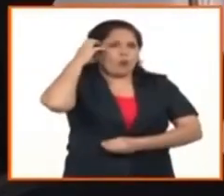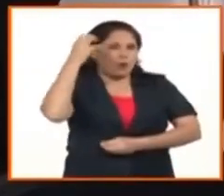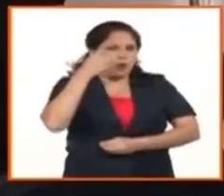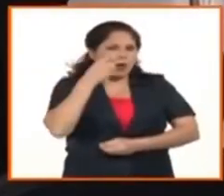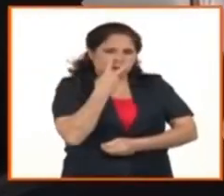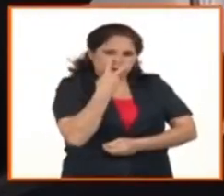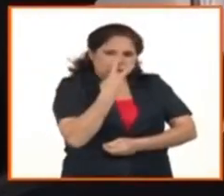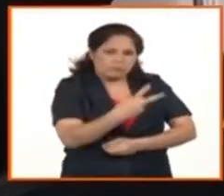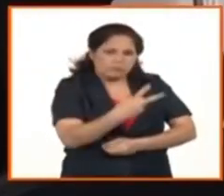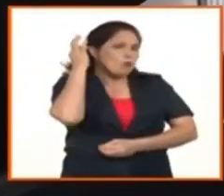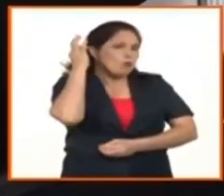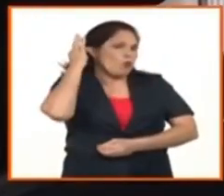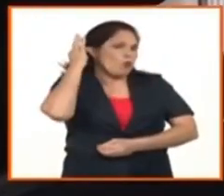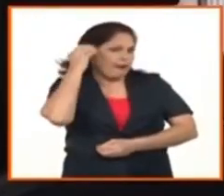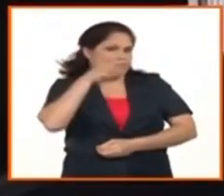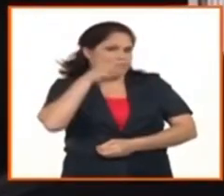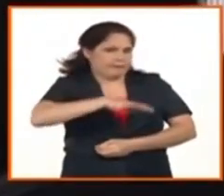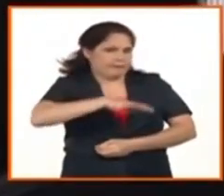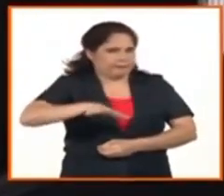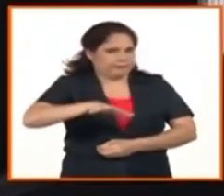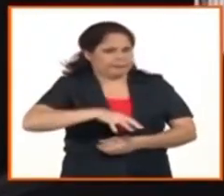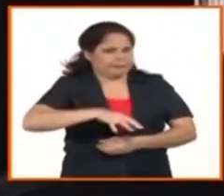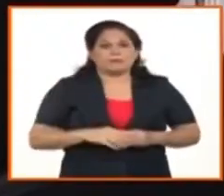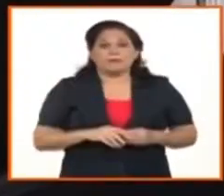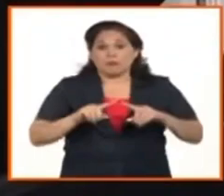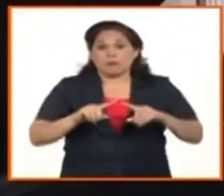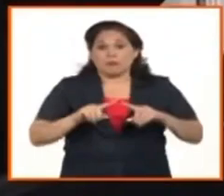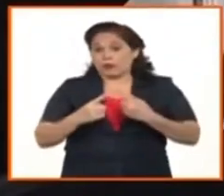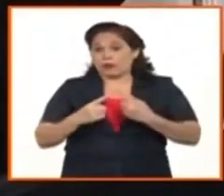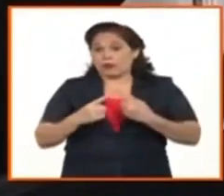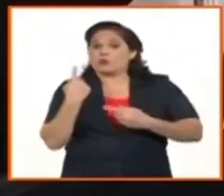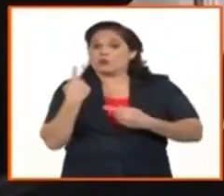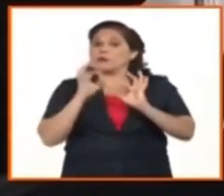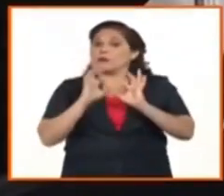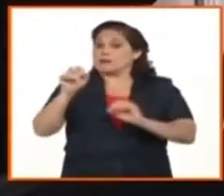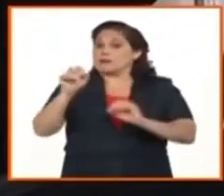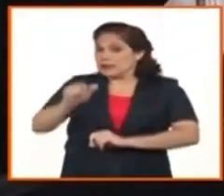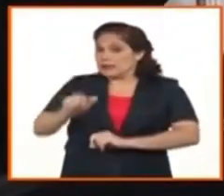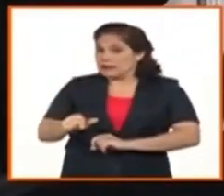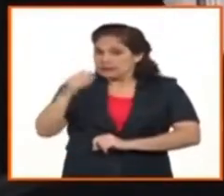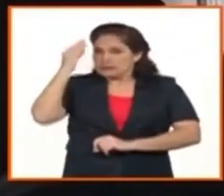social desde no solo desde los que tenemos la